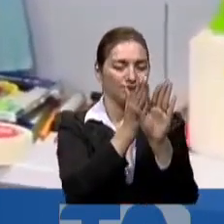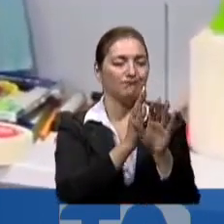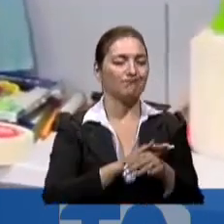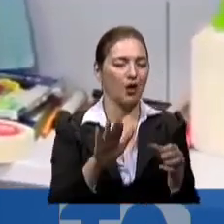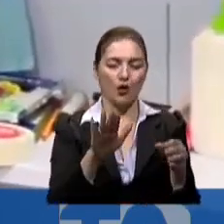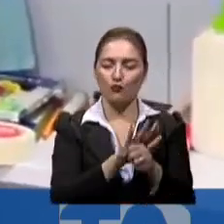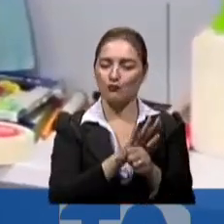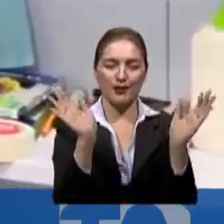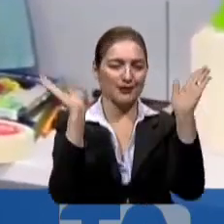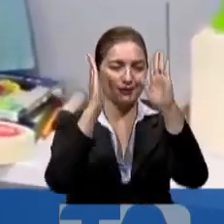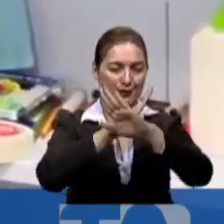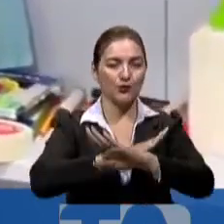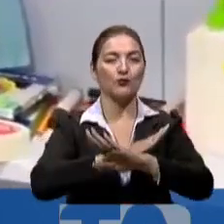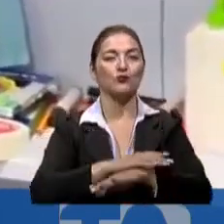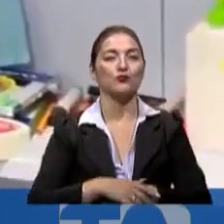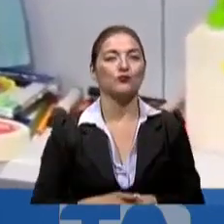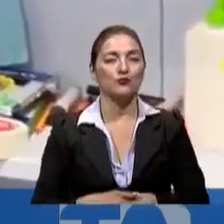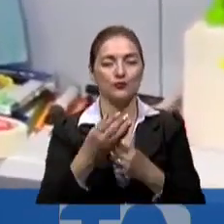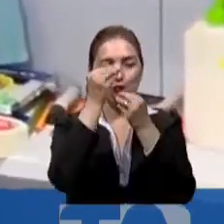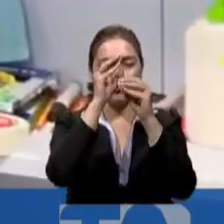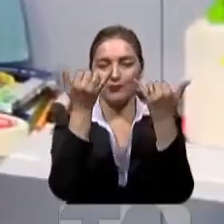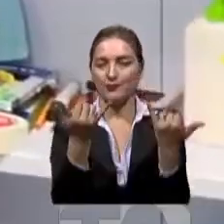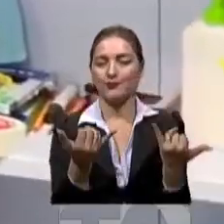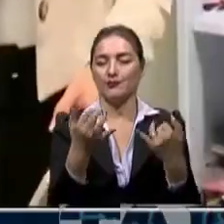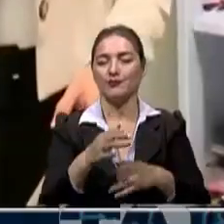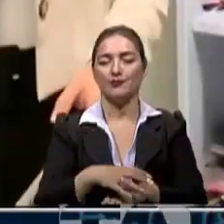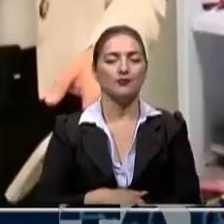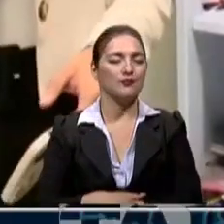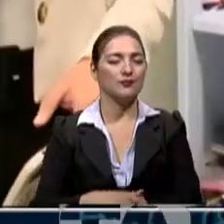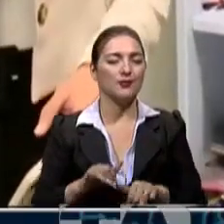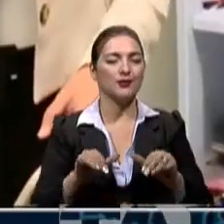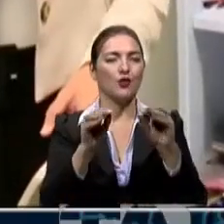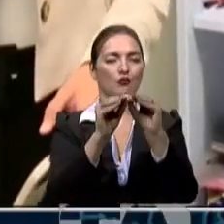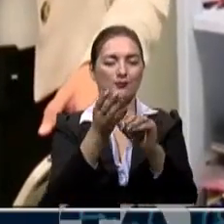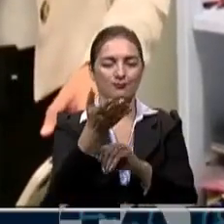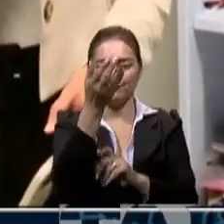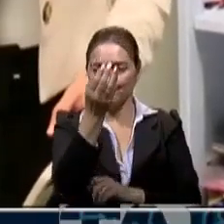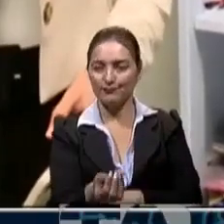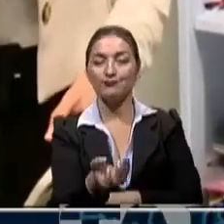completamente gratuita en esta área es la información que les Contamos a esta hora de la mañana ustedes continúan con más buen día